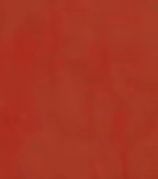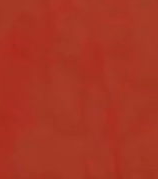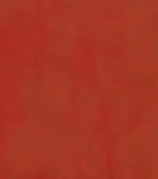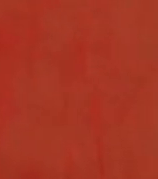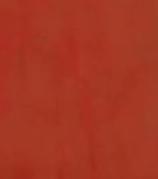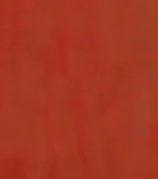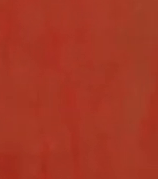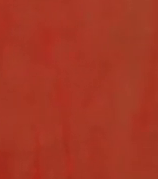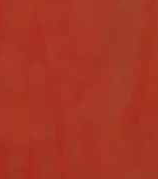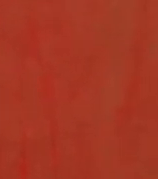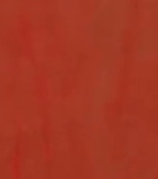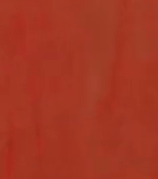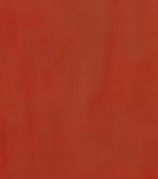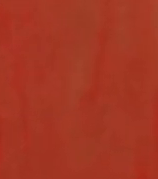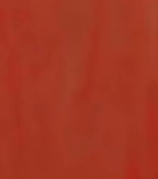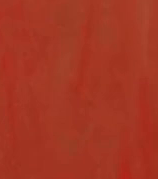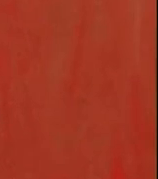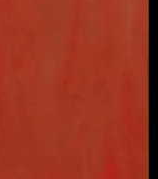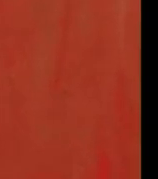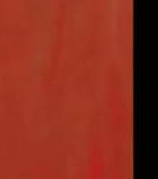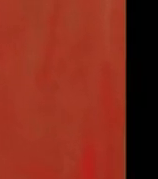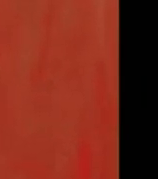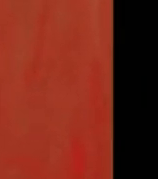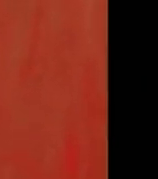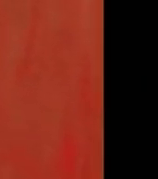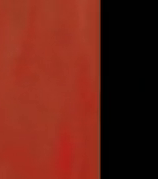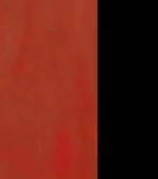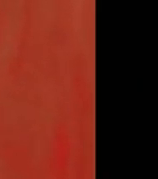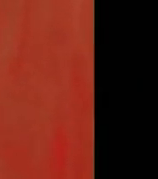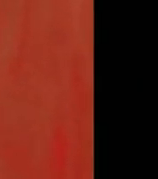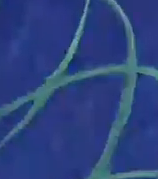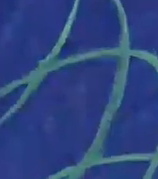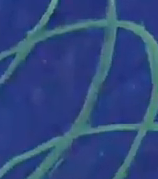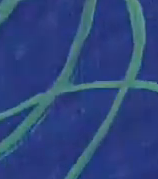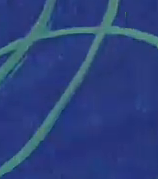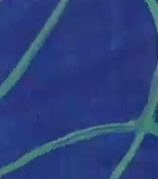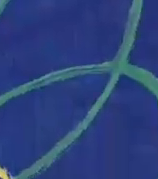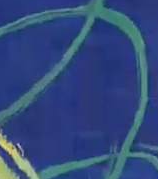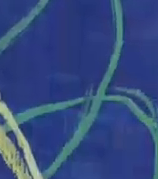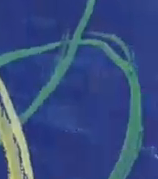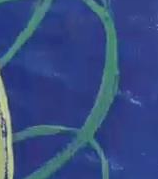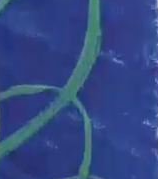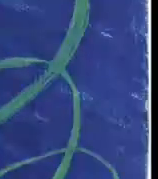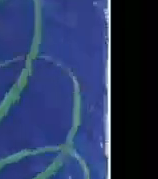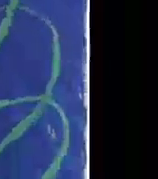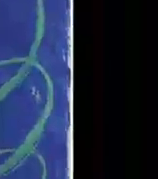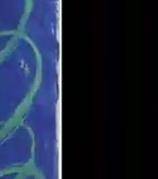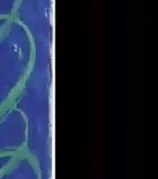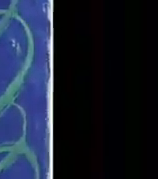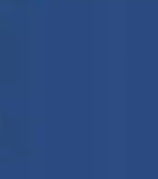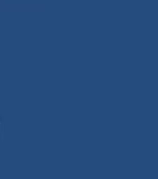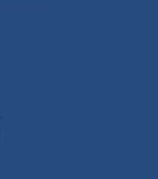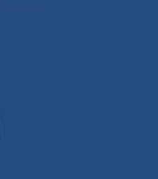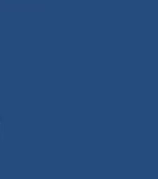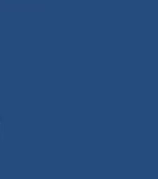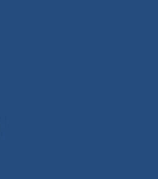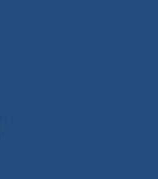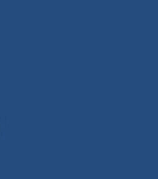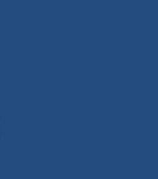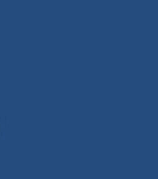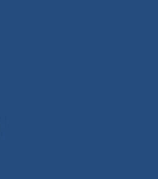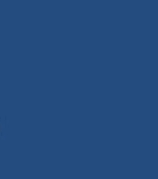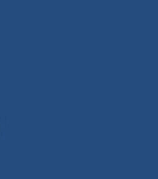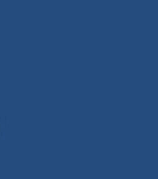pintó su primer cuadro abstracto en 1906. Las composiciones dinámicas de armonía